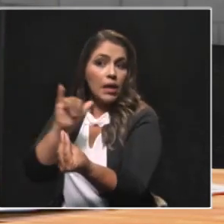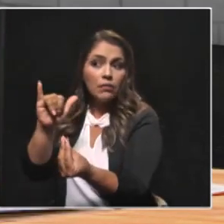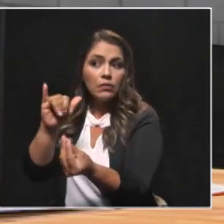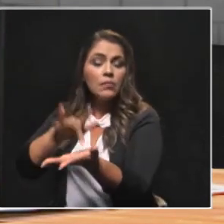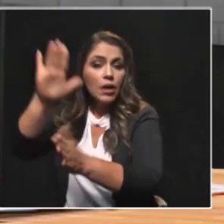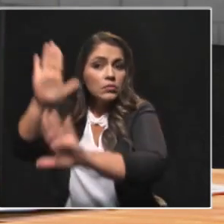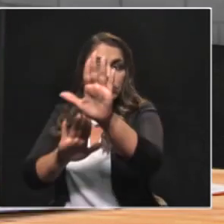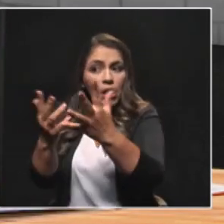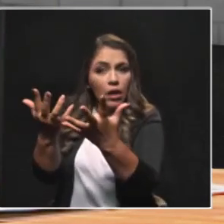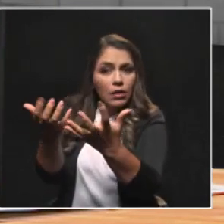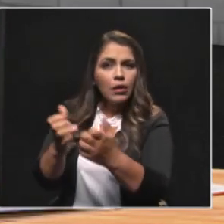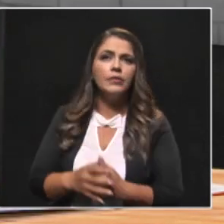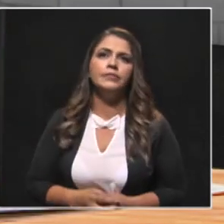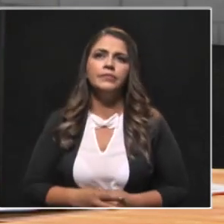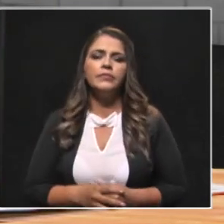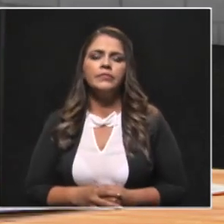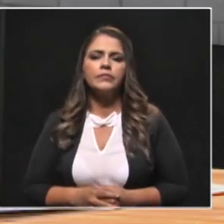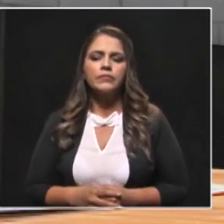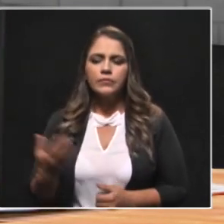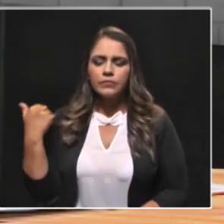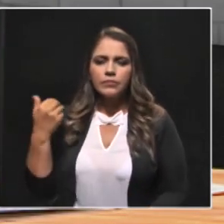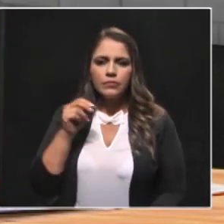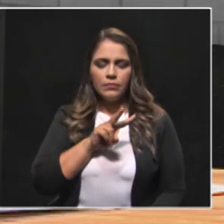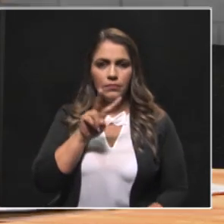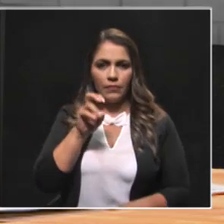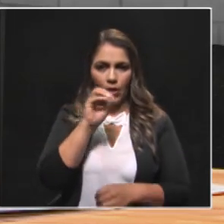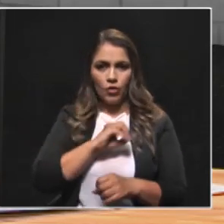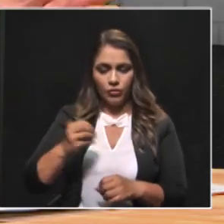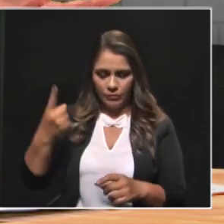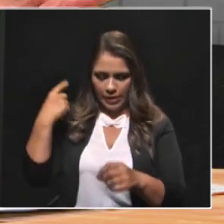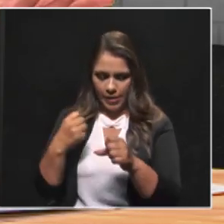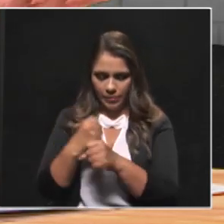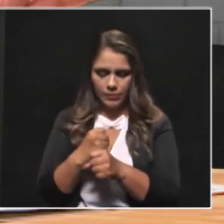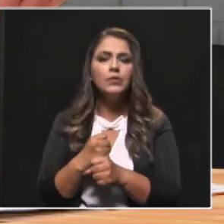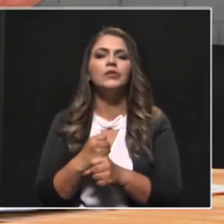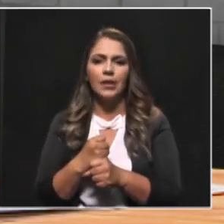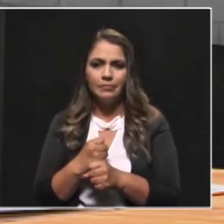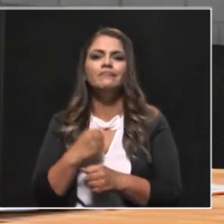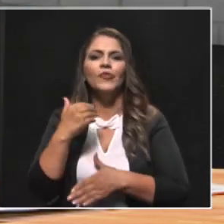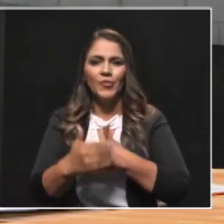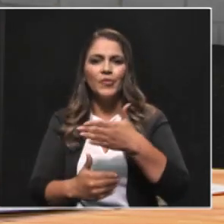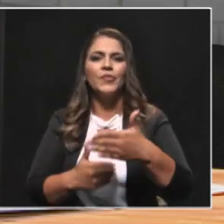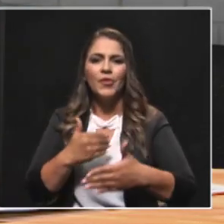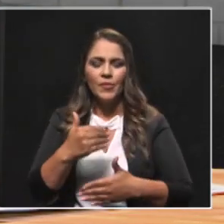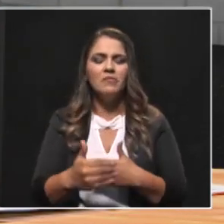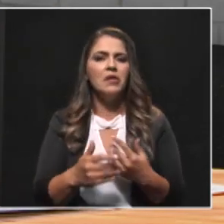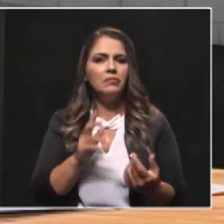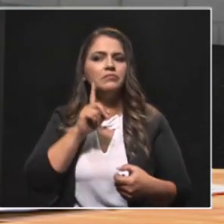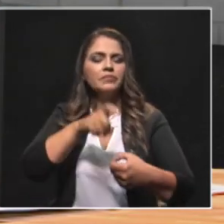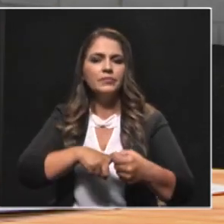en participar? Desde el 27 de octubre del año pasado, inició ese proceso de inscripción de esos comités